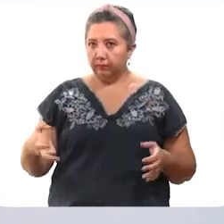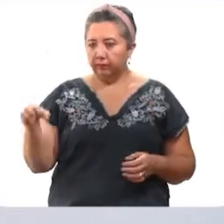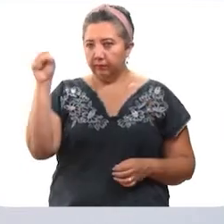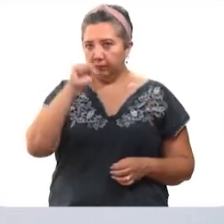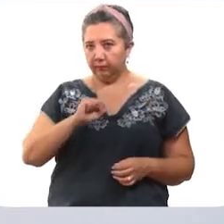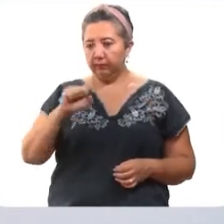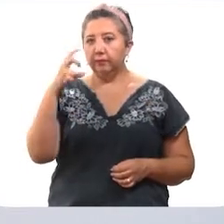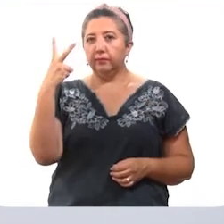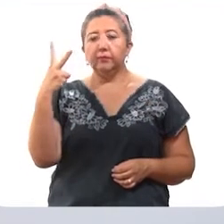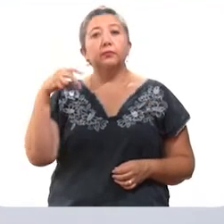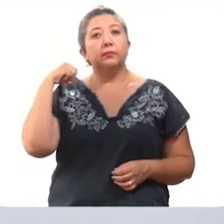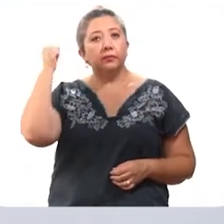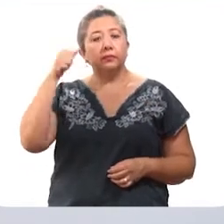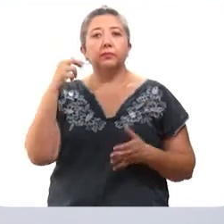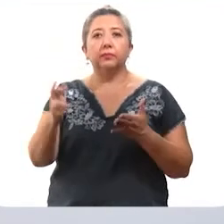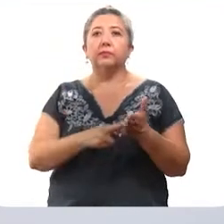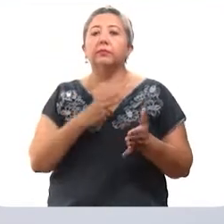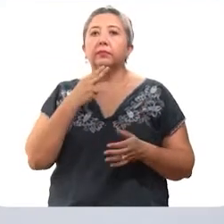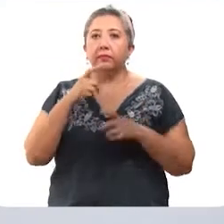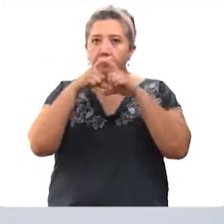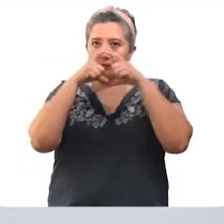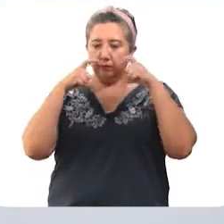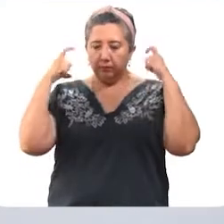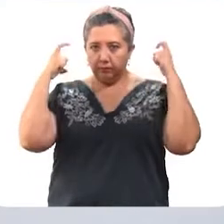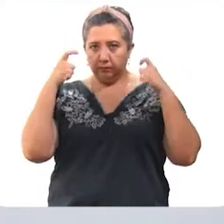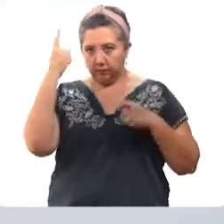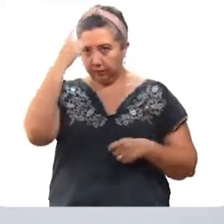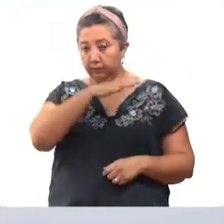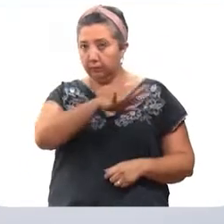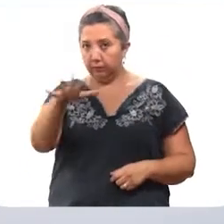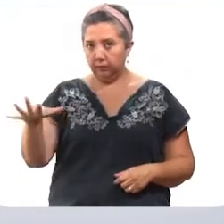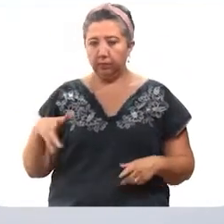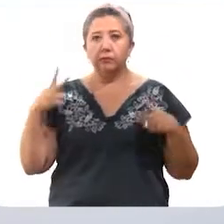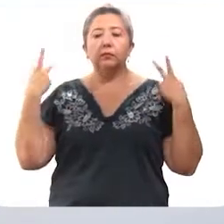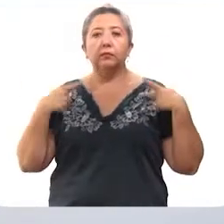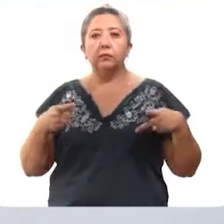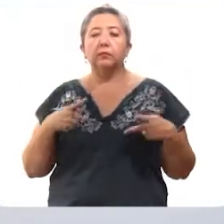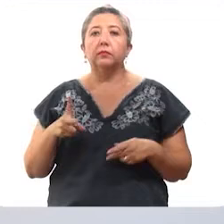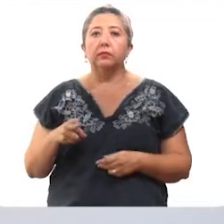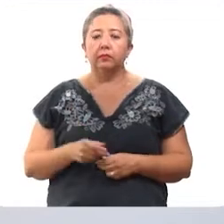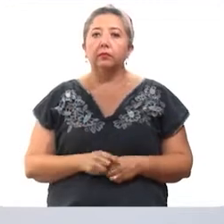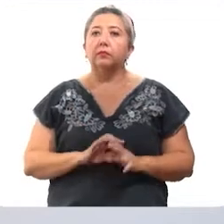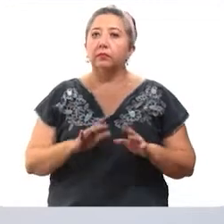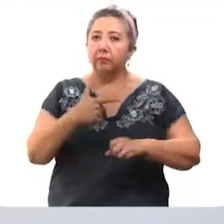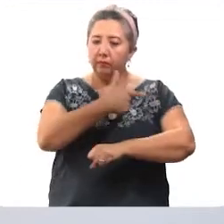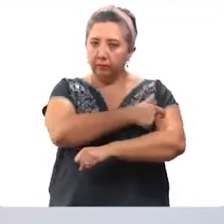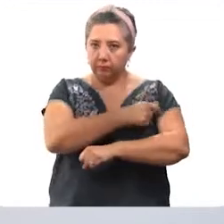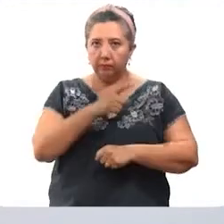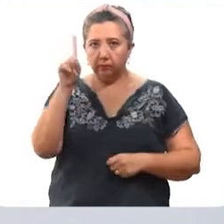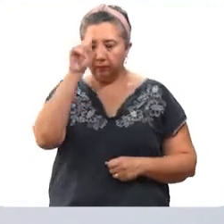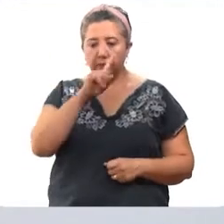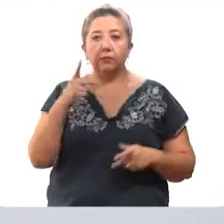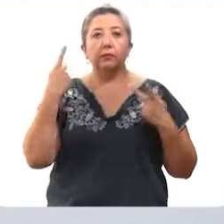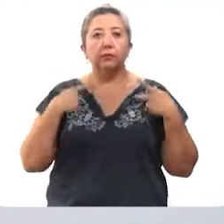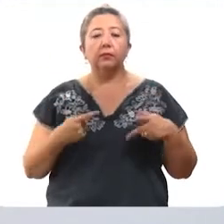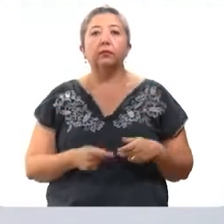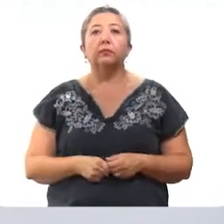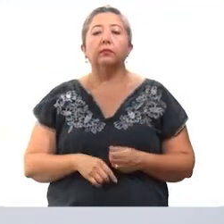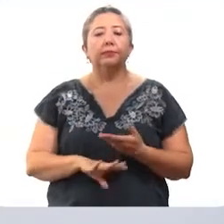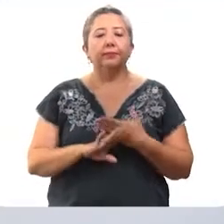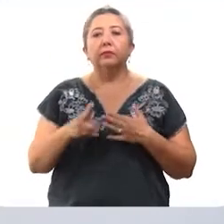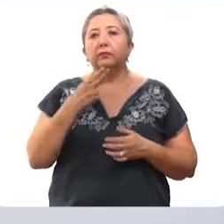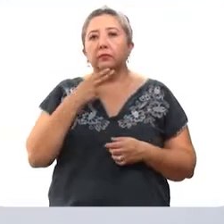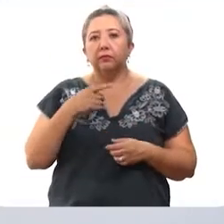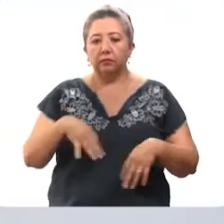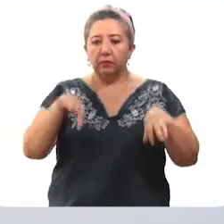de este sábado 2 de abril. Se reitera el uso obligatorio de cubrebocas para toda la población, incluso la vacunada, y se recomienda a la población evitar